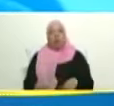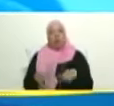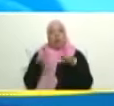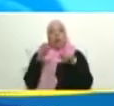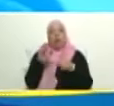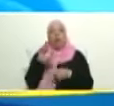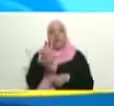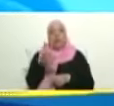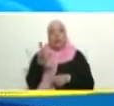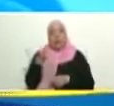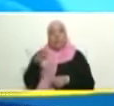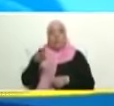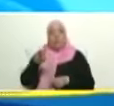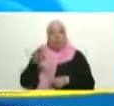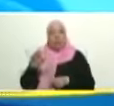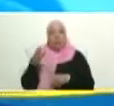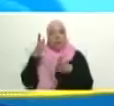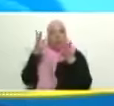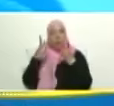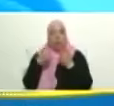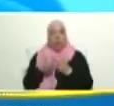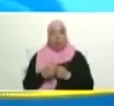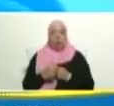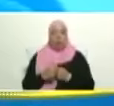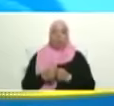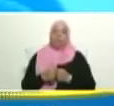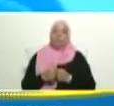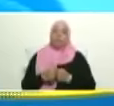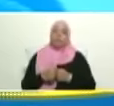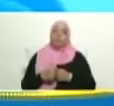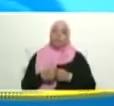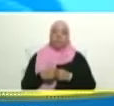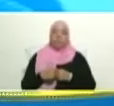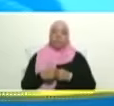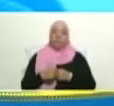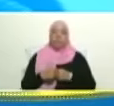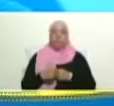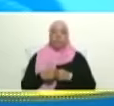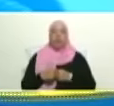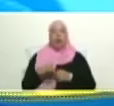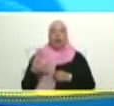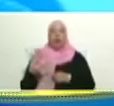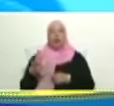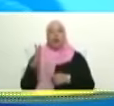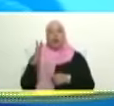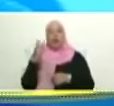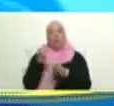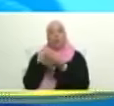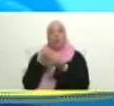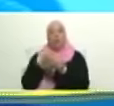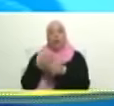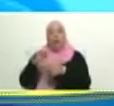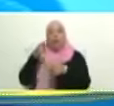SP3? ¿Cuántas cosas? Ustedes ni se imaginan. Quinto vértice, gestión de riesgo.